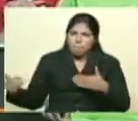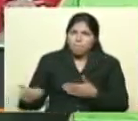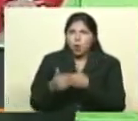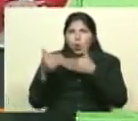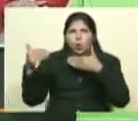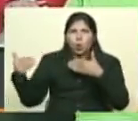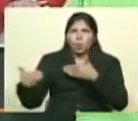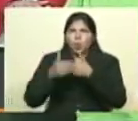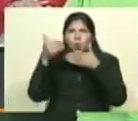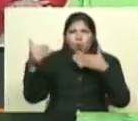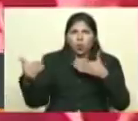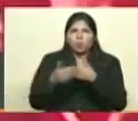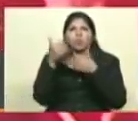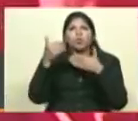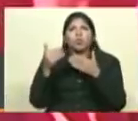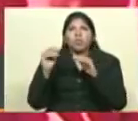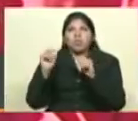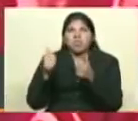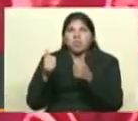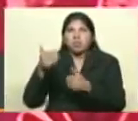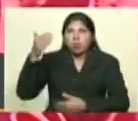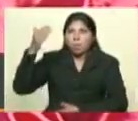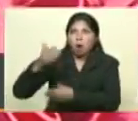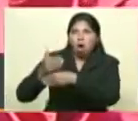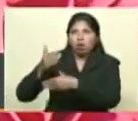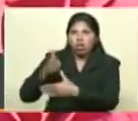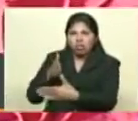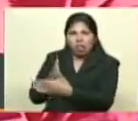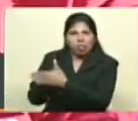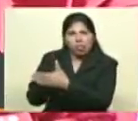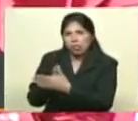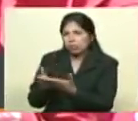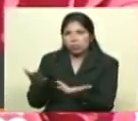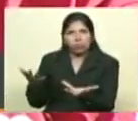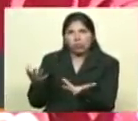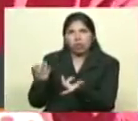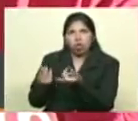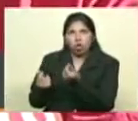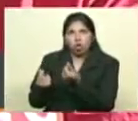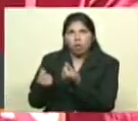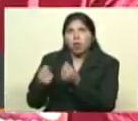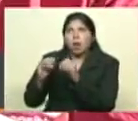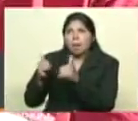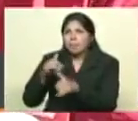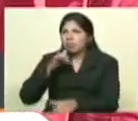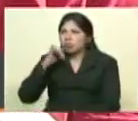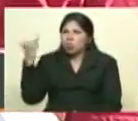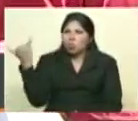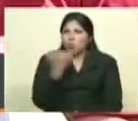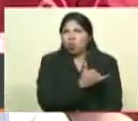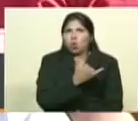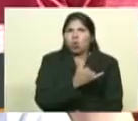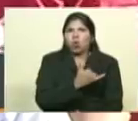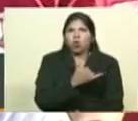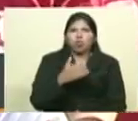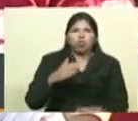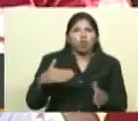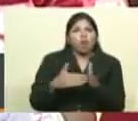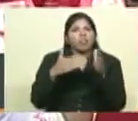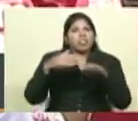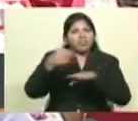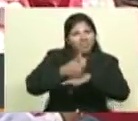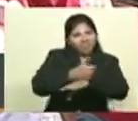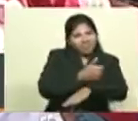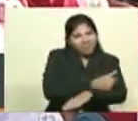a la persecución económica, financiera. Se abrieron las puertas a las sanciones contra los venezolanos, las venezolanas, contra